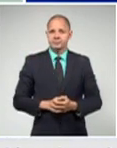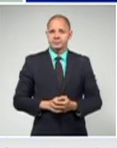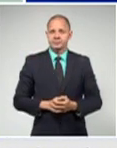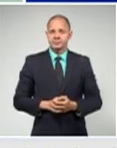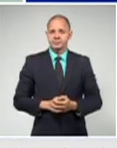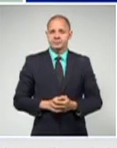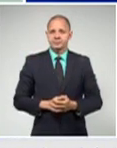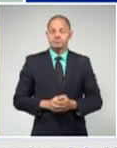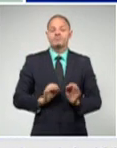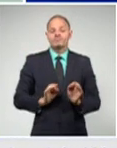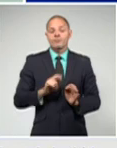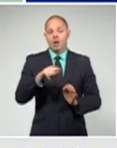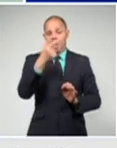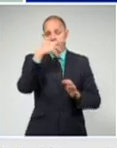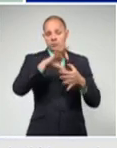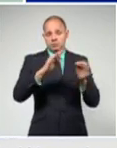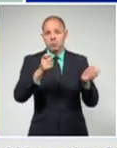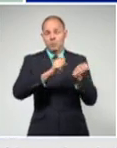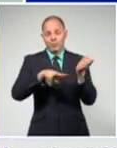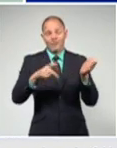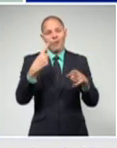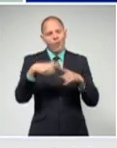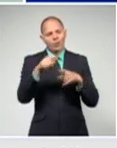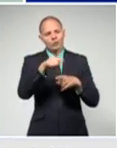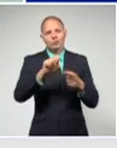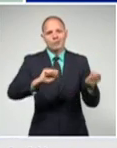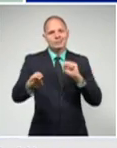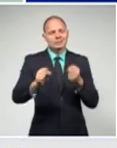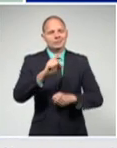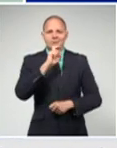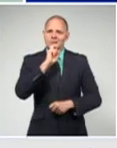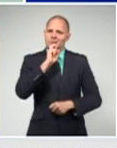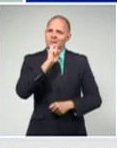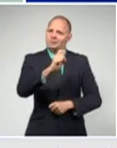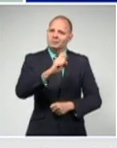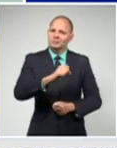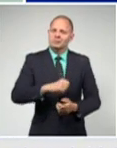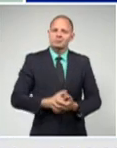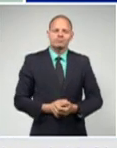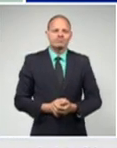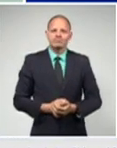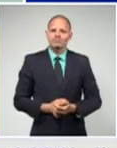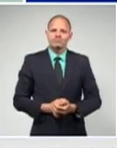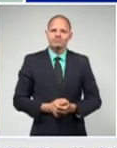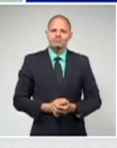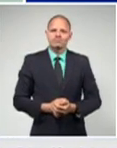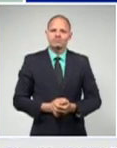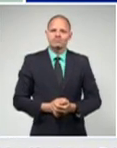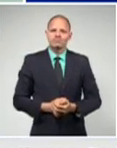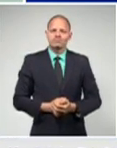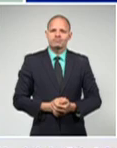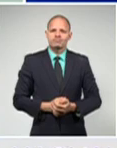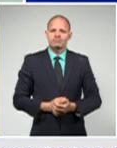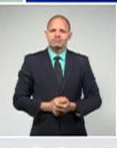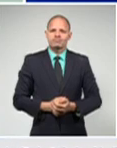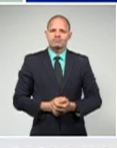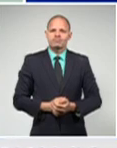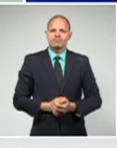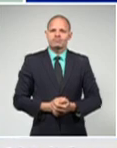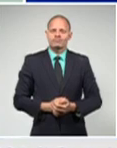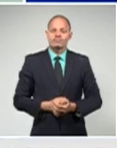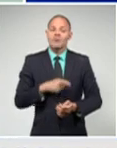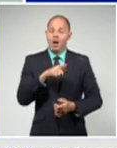también es otra provincia que no logra mantener una reducción importante de la transmisión. Mucho